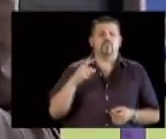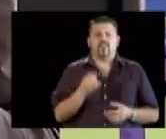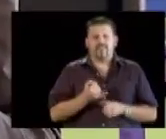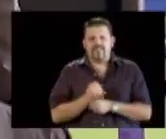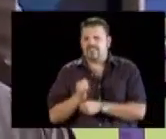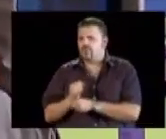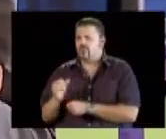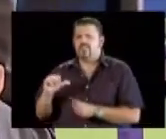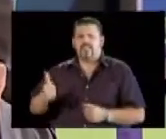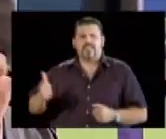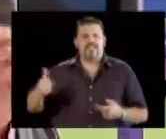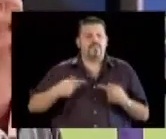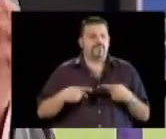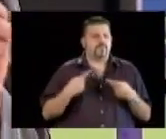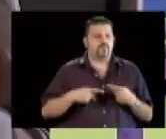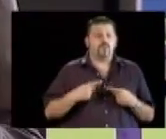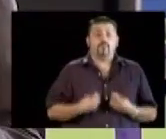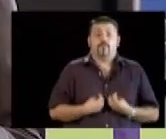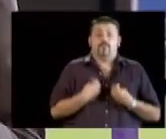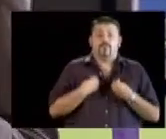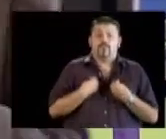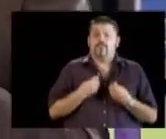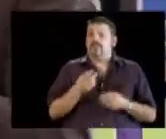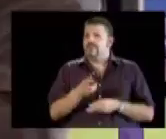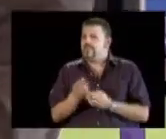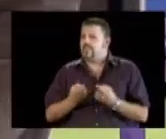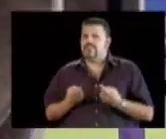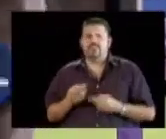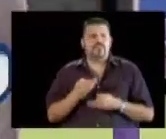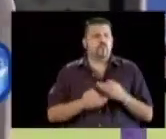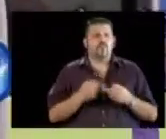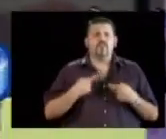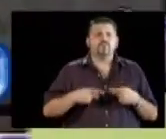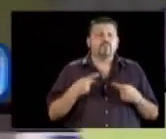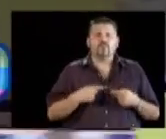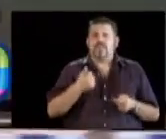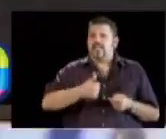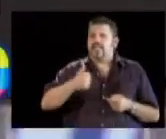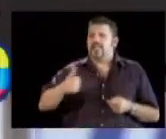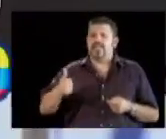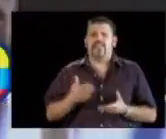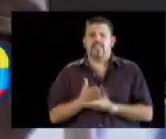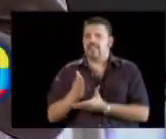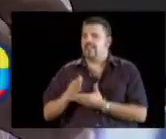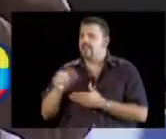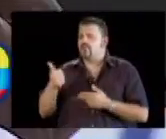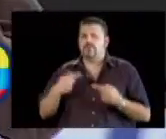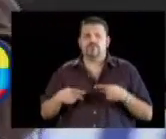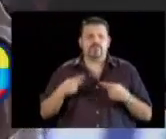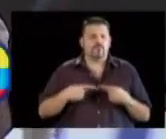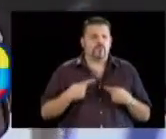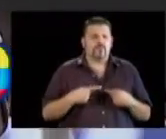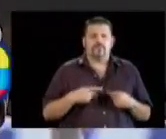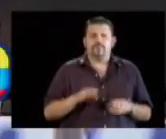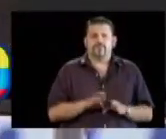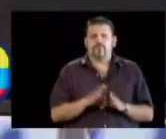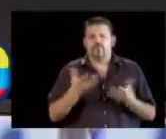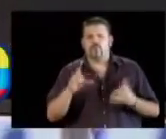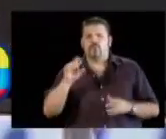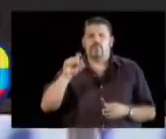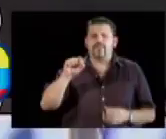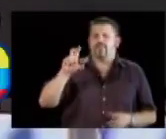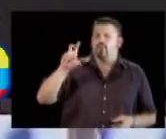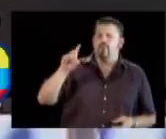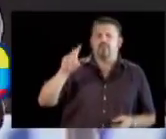de cada quien. Para vivir, porque vas a recibir a través del menudeo, cada vez que entrego un producto recibes entre un 20 y